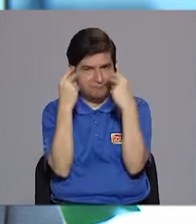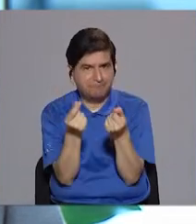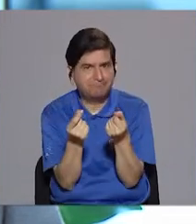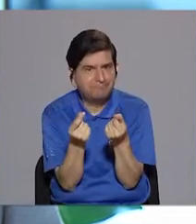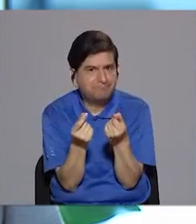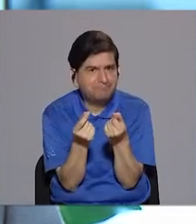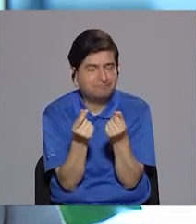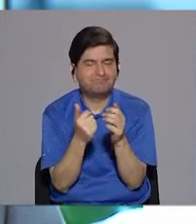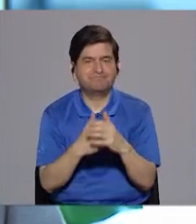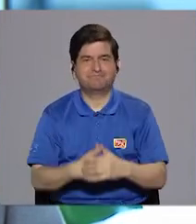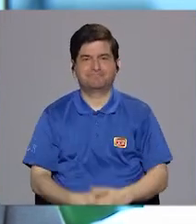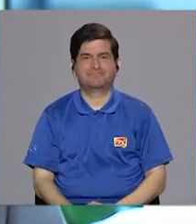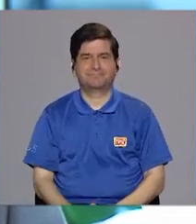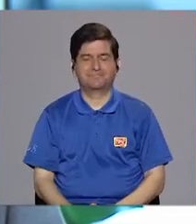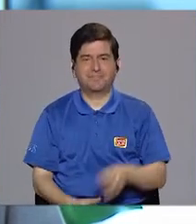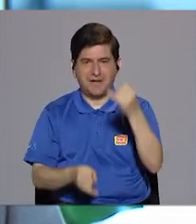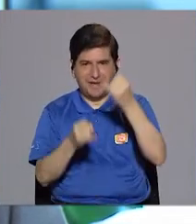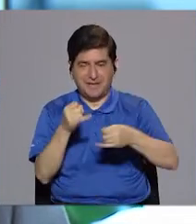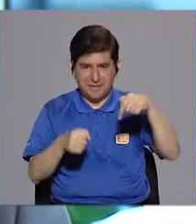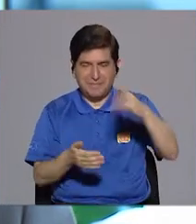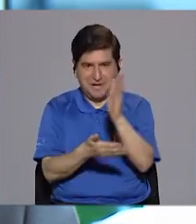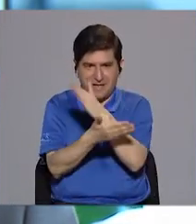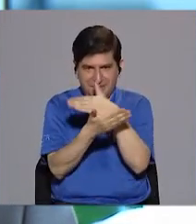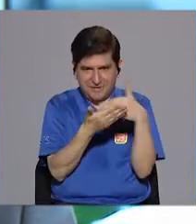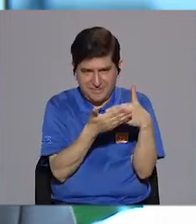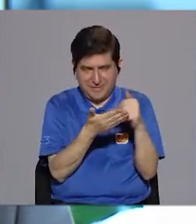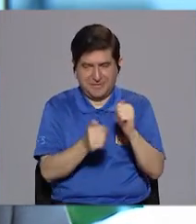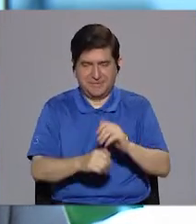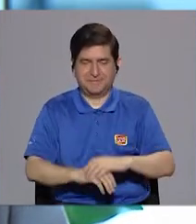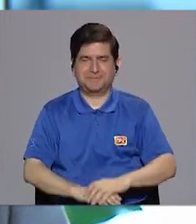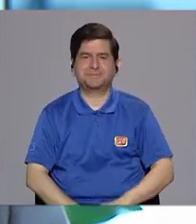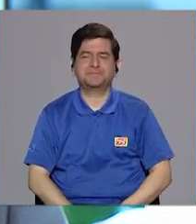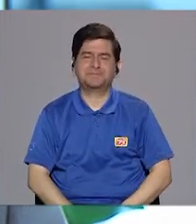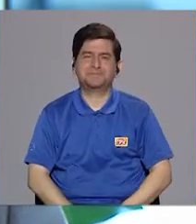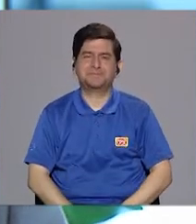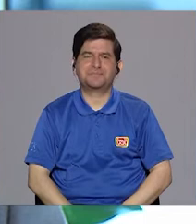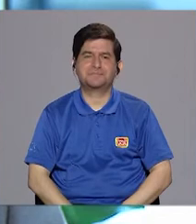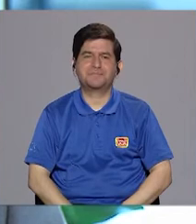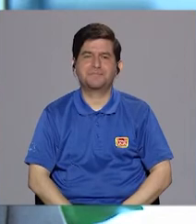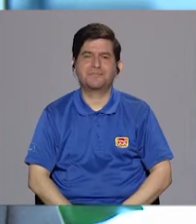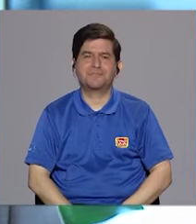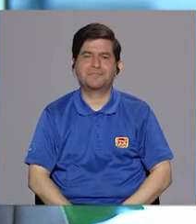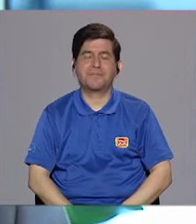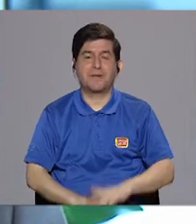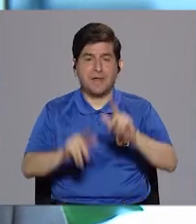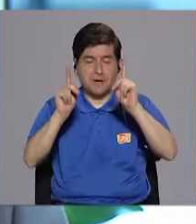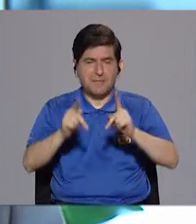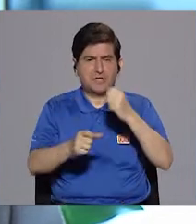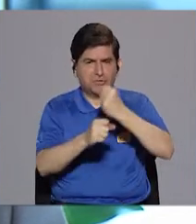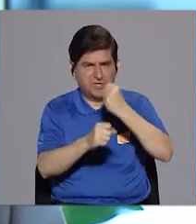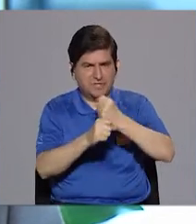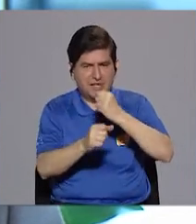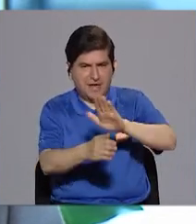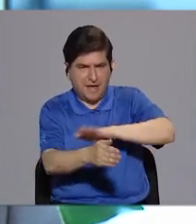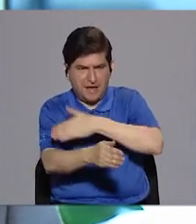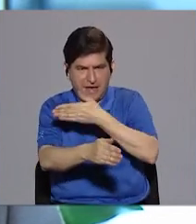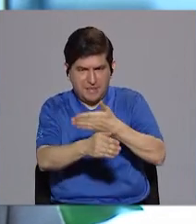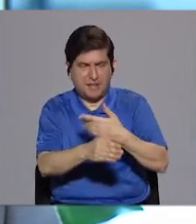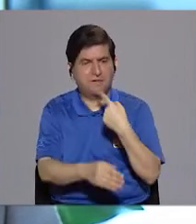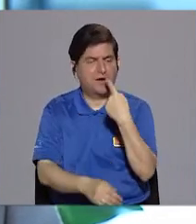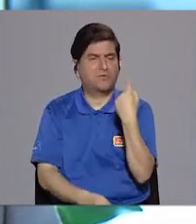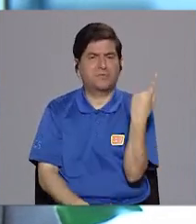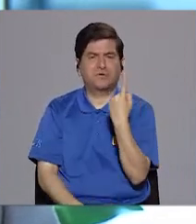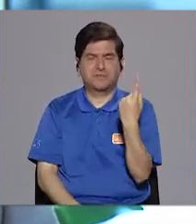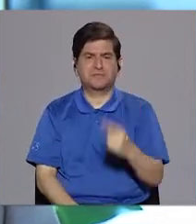casi. Vamos cerrando casualmente este segundo bloque. Quienes se dedican a la música siempre